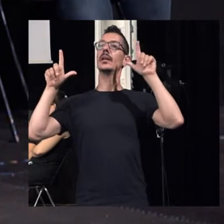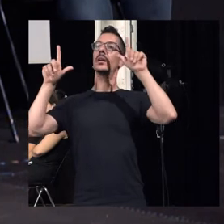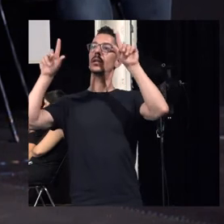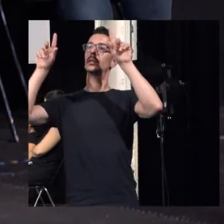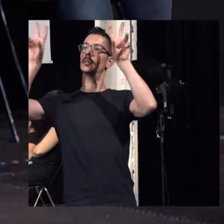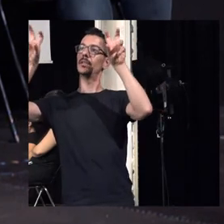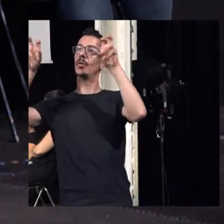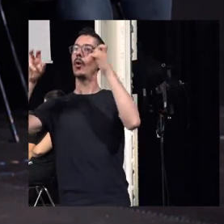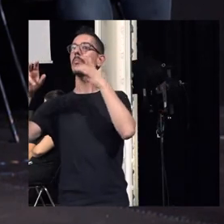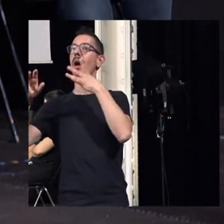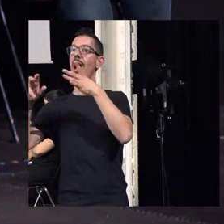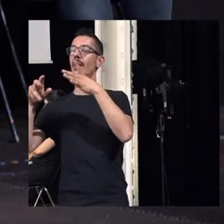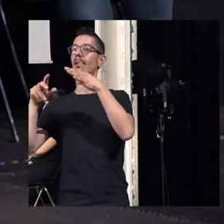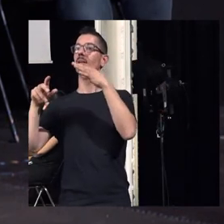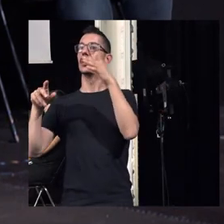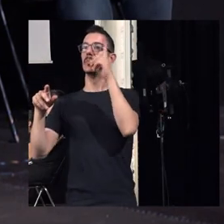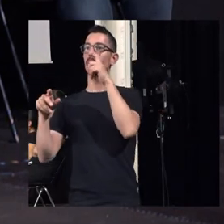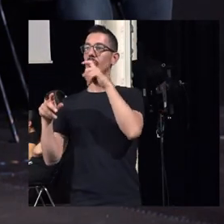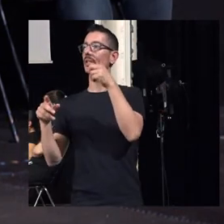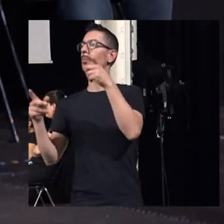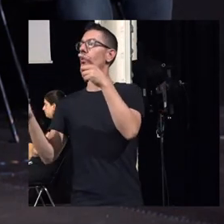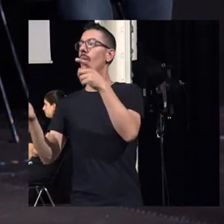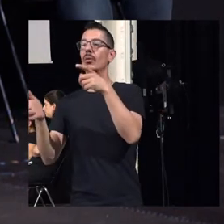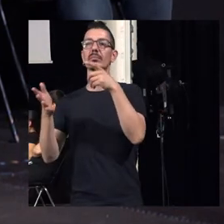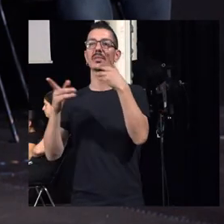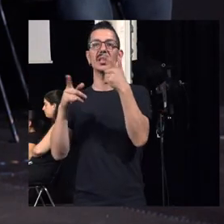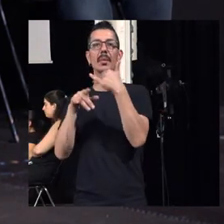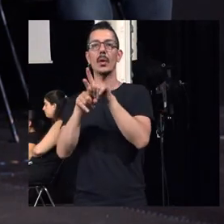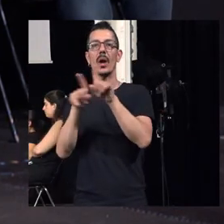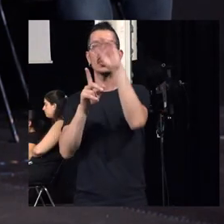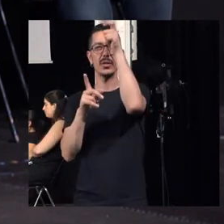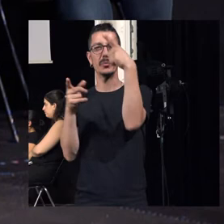trata. Cosa que tampoco es así, porque en realidad